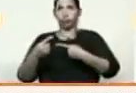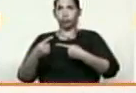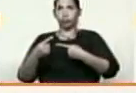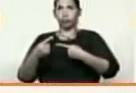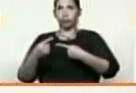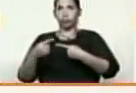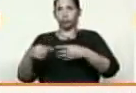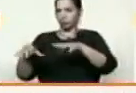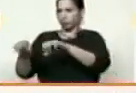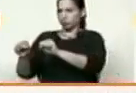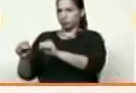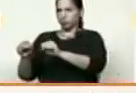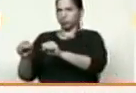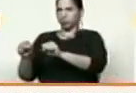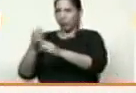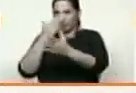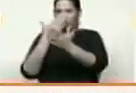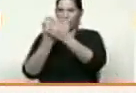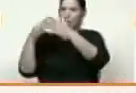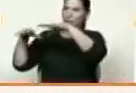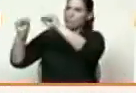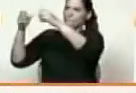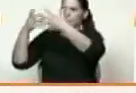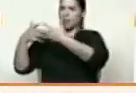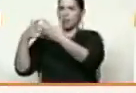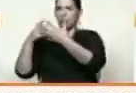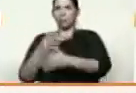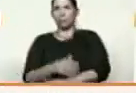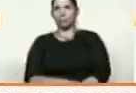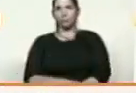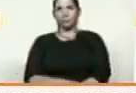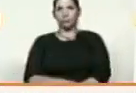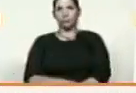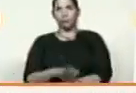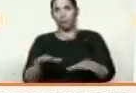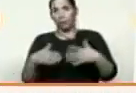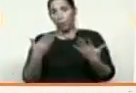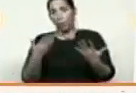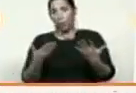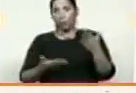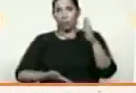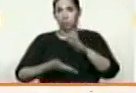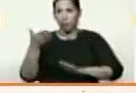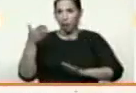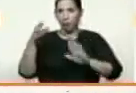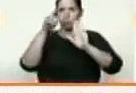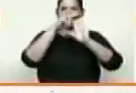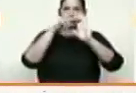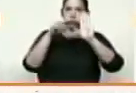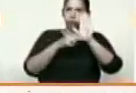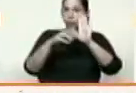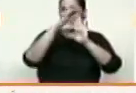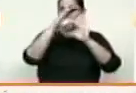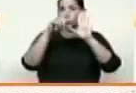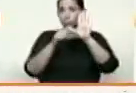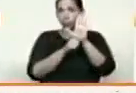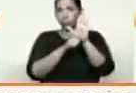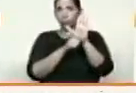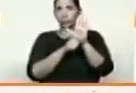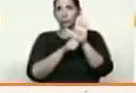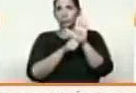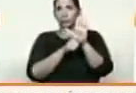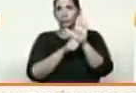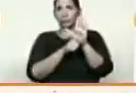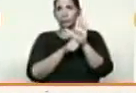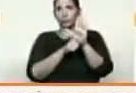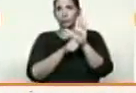casualmente, frente al imperio. Y cuando vamos a las normas de la Constitución, resulta